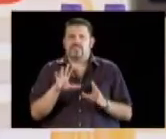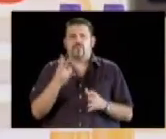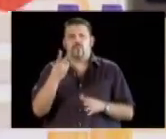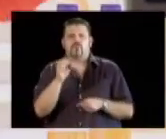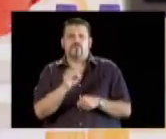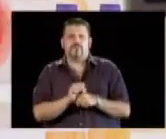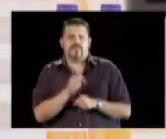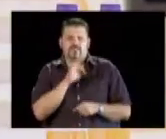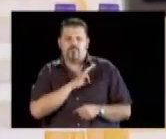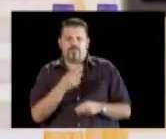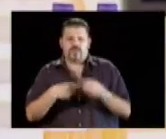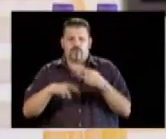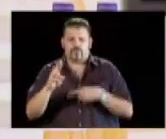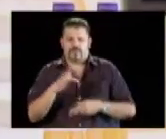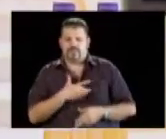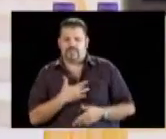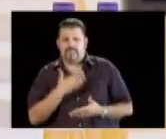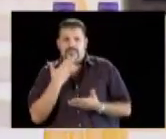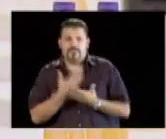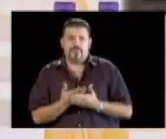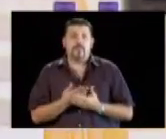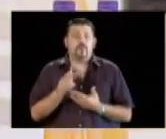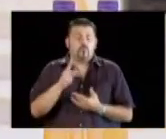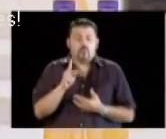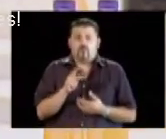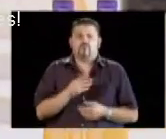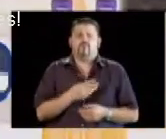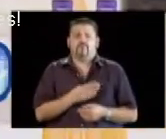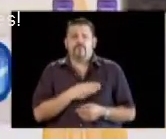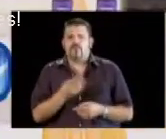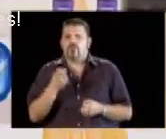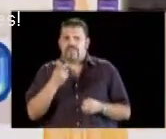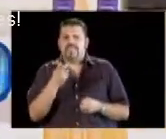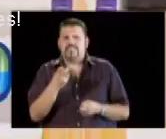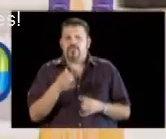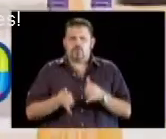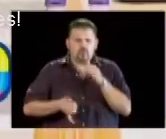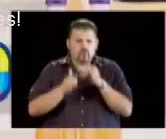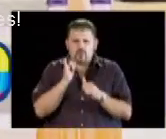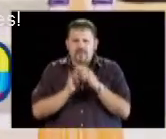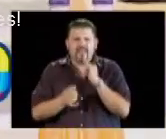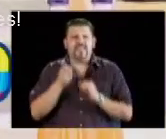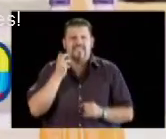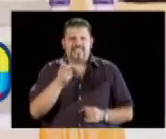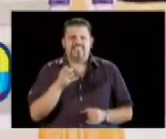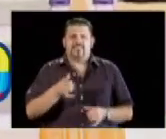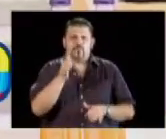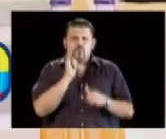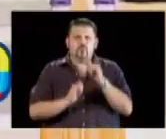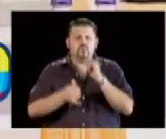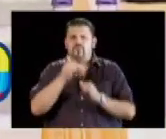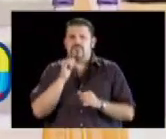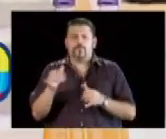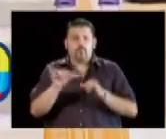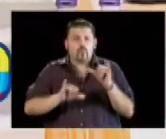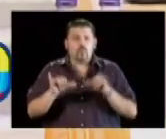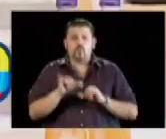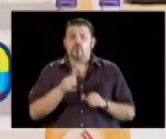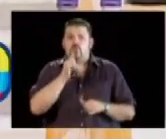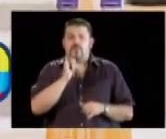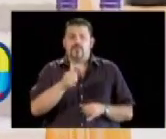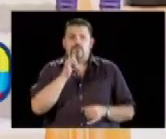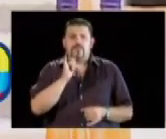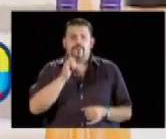para poder volver a hacer ejercicio, usar mis ladrillos, etcétera. Empecé a tomar muchísimo Undú, Omni Plus y Power, pero no tenía las cantidades que me